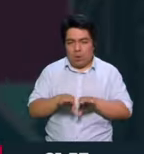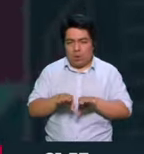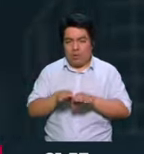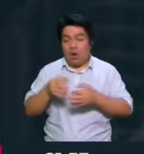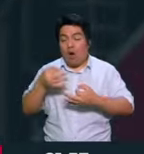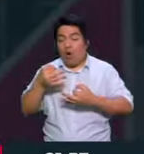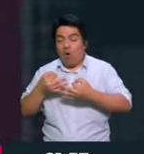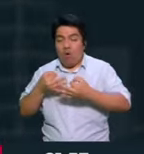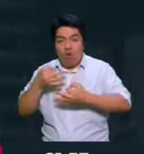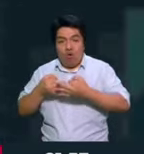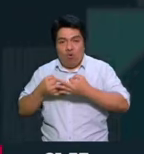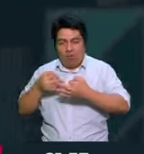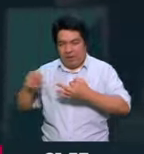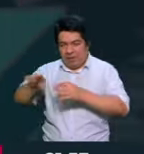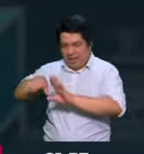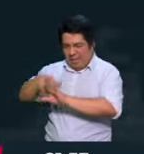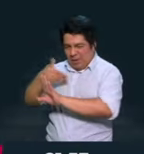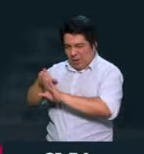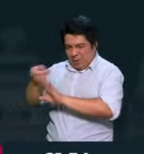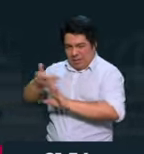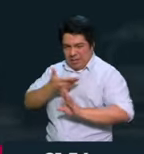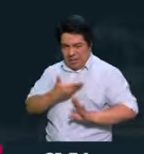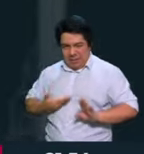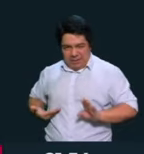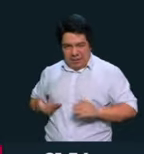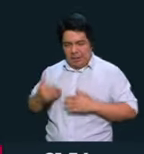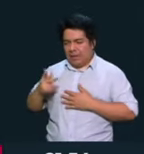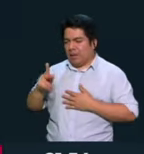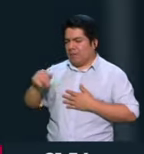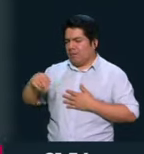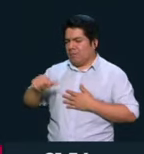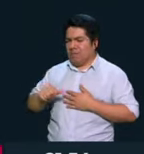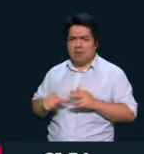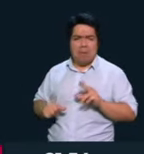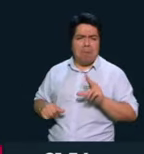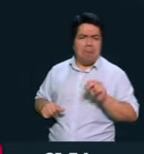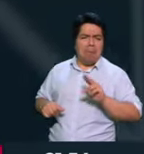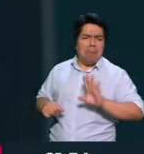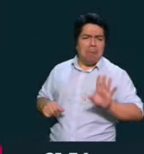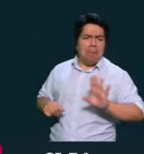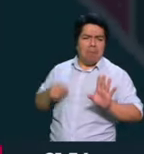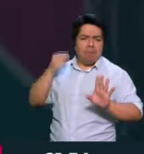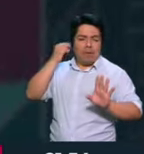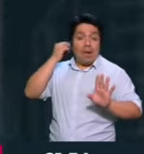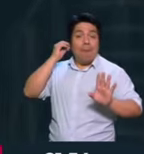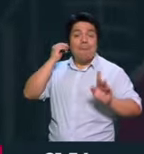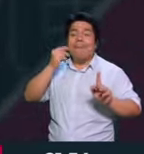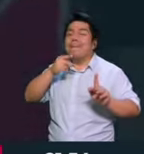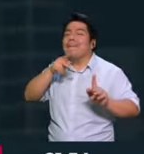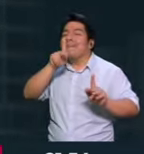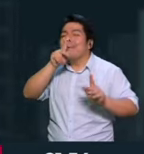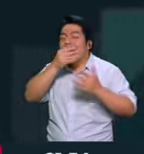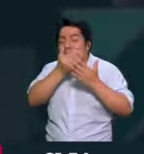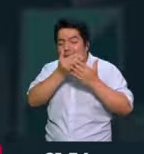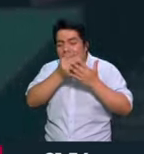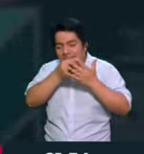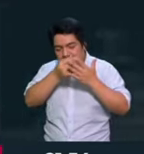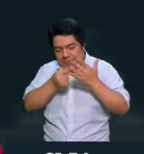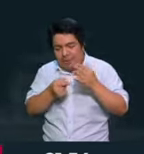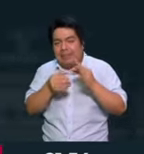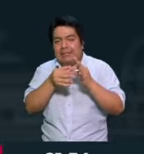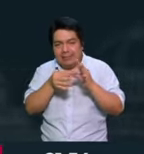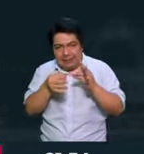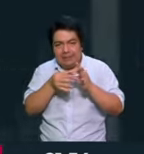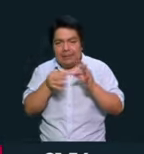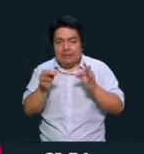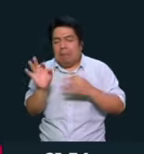juicio político contra la ministra presidenta y el presidente dijo que no, aunque había los elementos, él explicó que